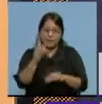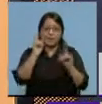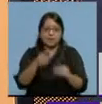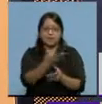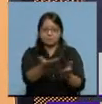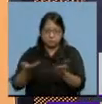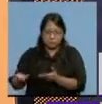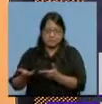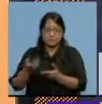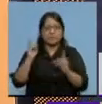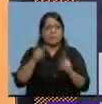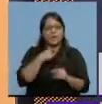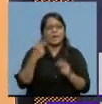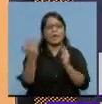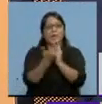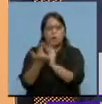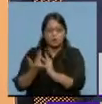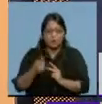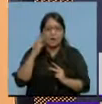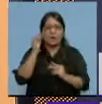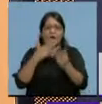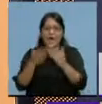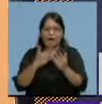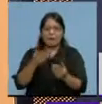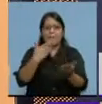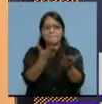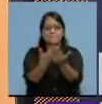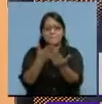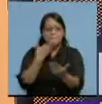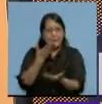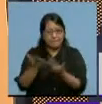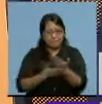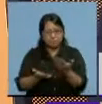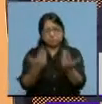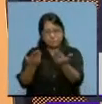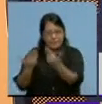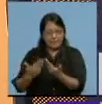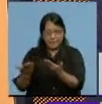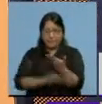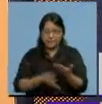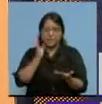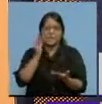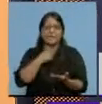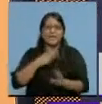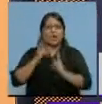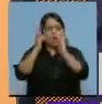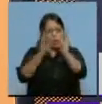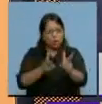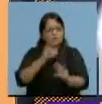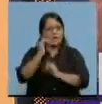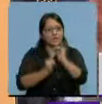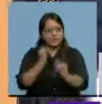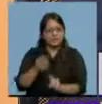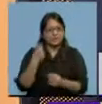justamente recabar esta información y nosotros decirles personalmente cuáles son